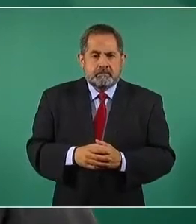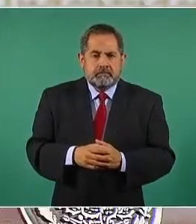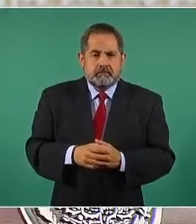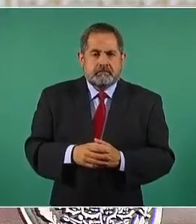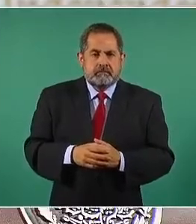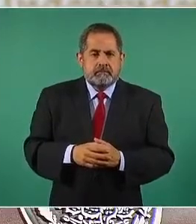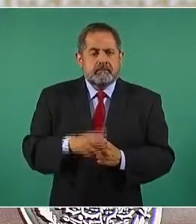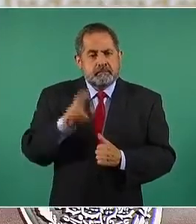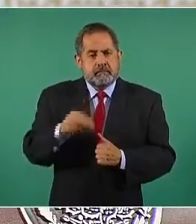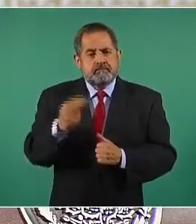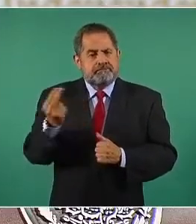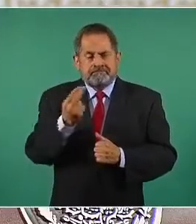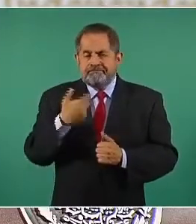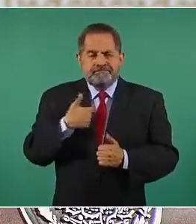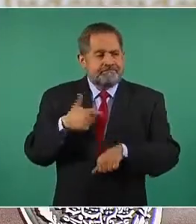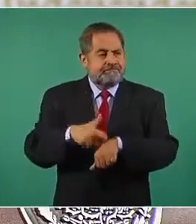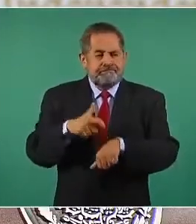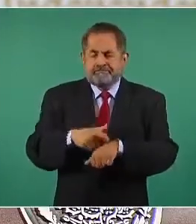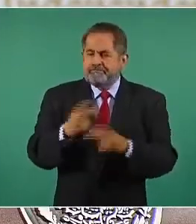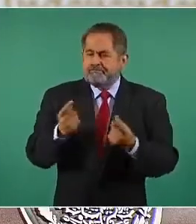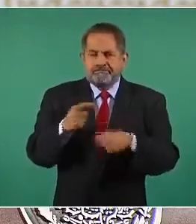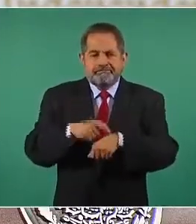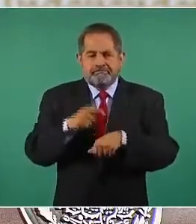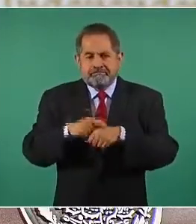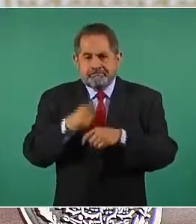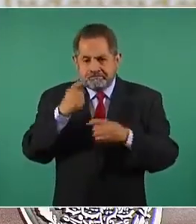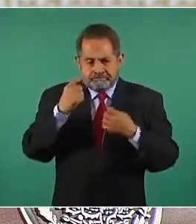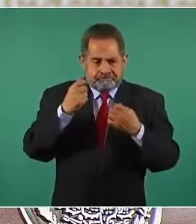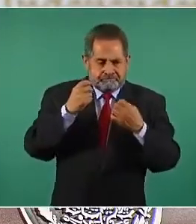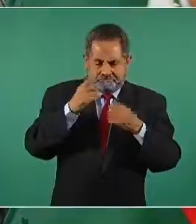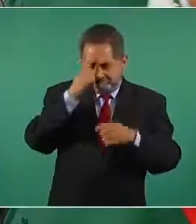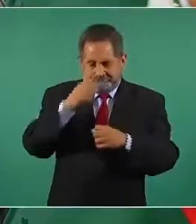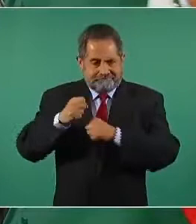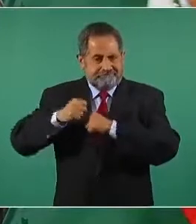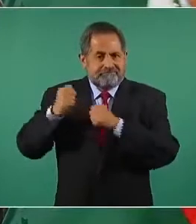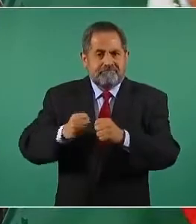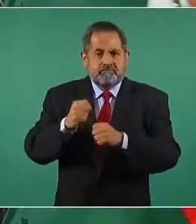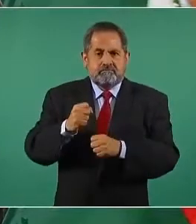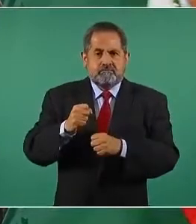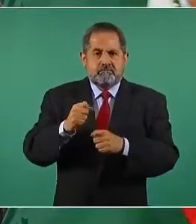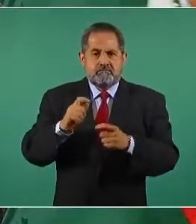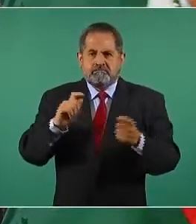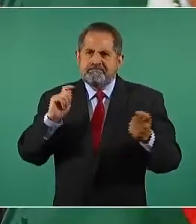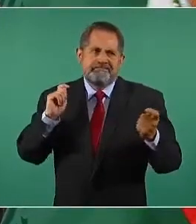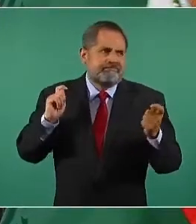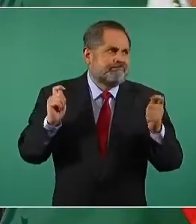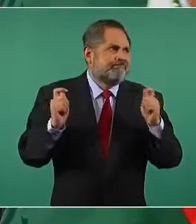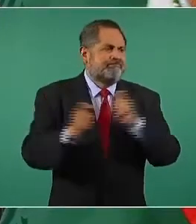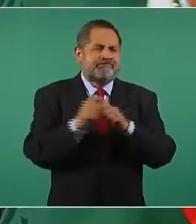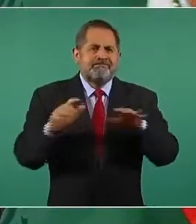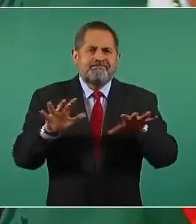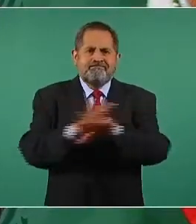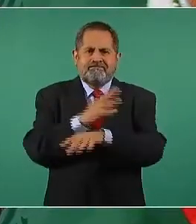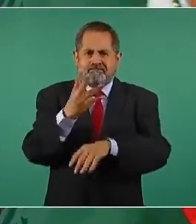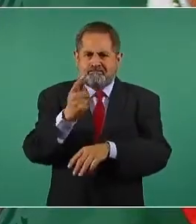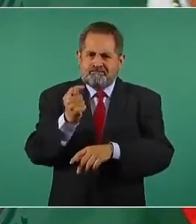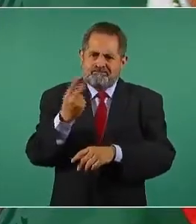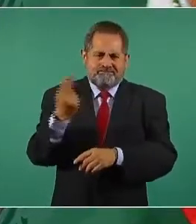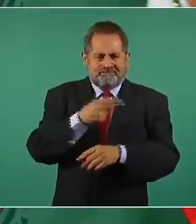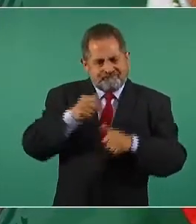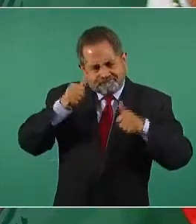pues necesito más tiempo para consolidar la obra de transformación,